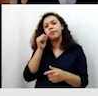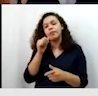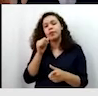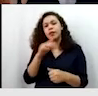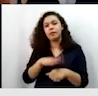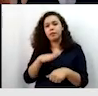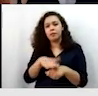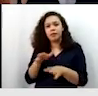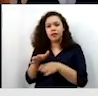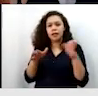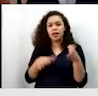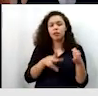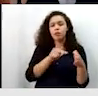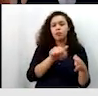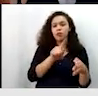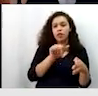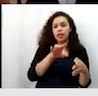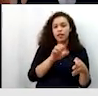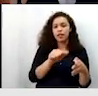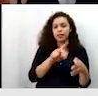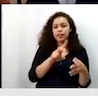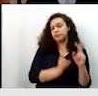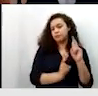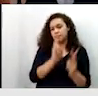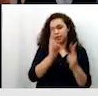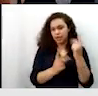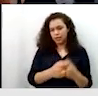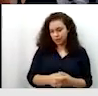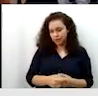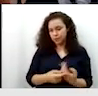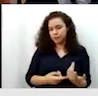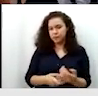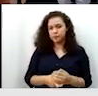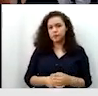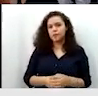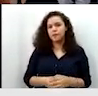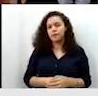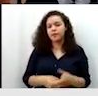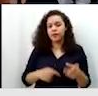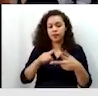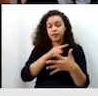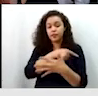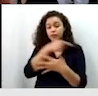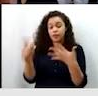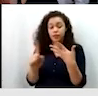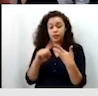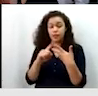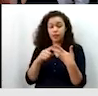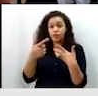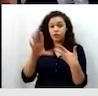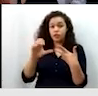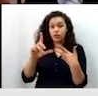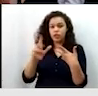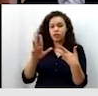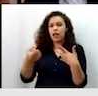hacia proteínas vegetales, que sería en este caso. Mucho las colaciones agarran las famosas galletas Marías, que al fin y al